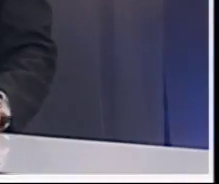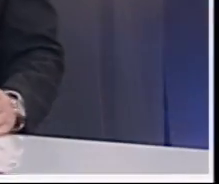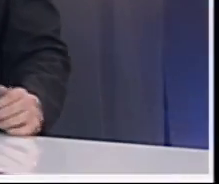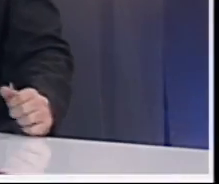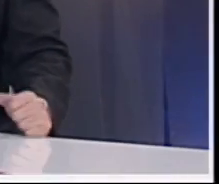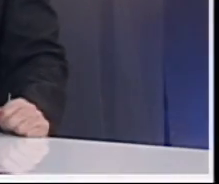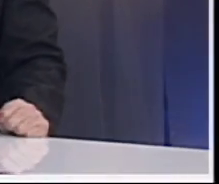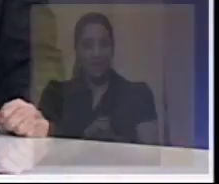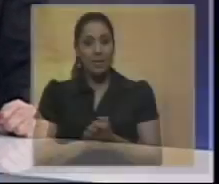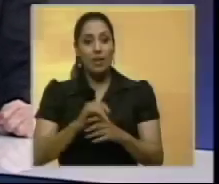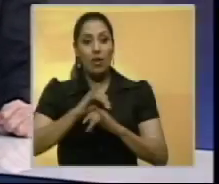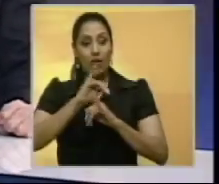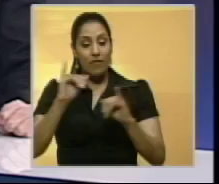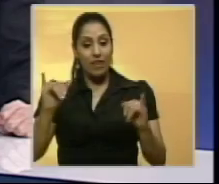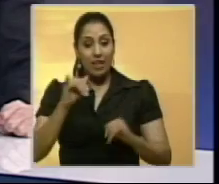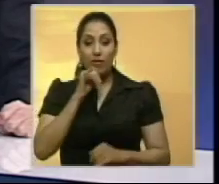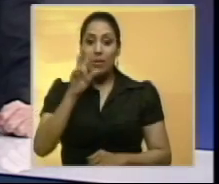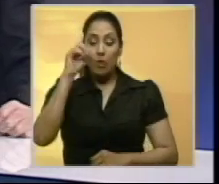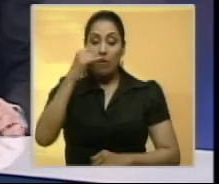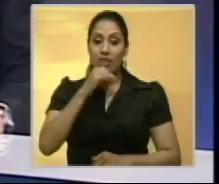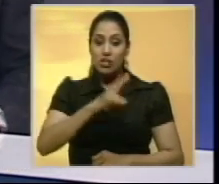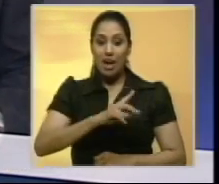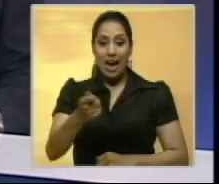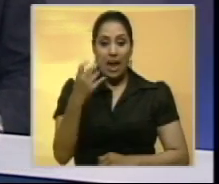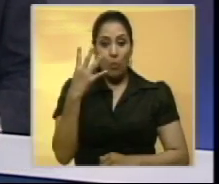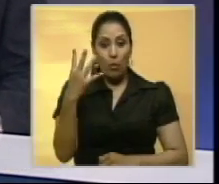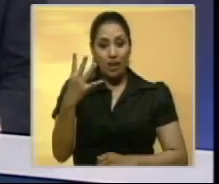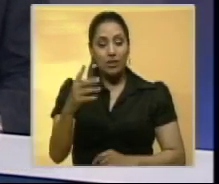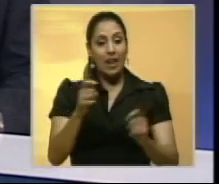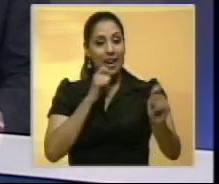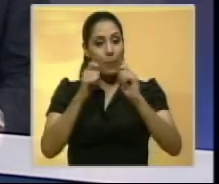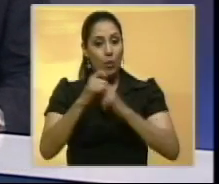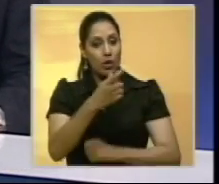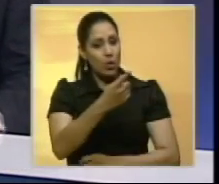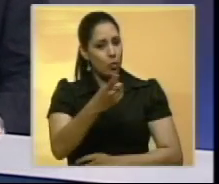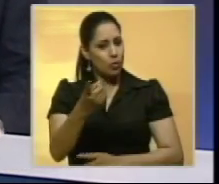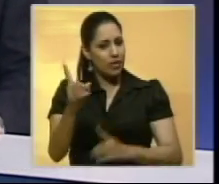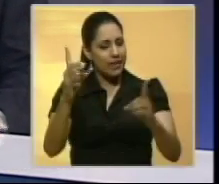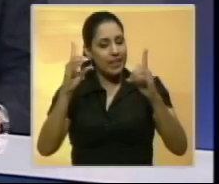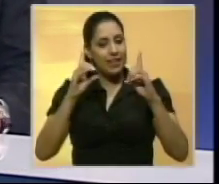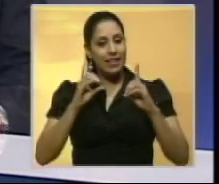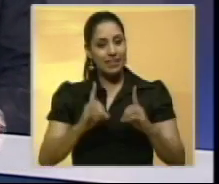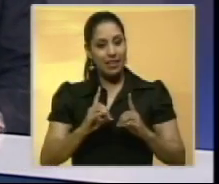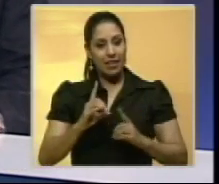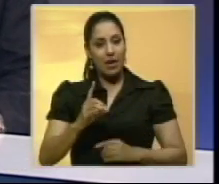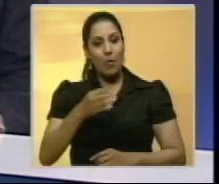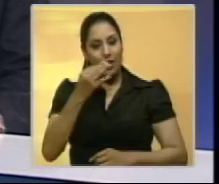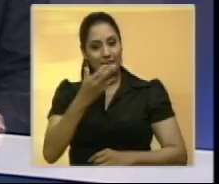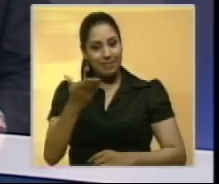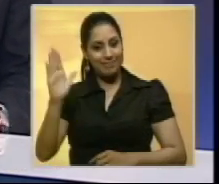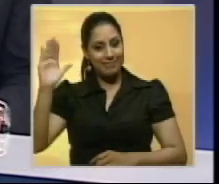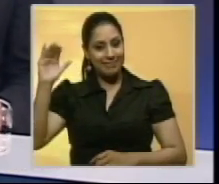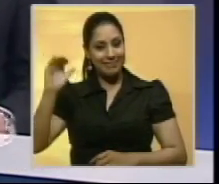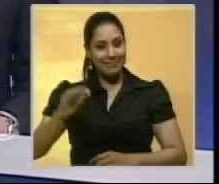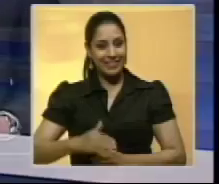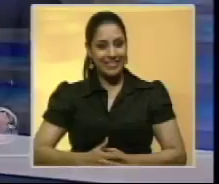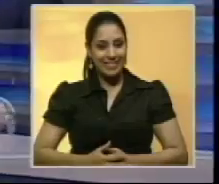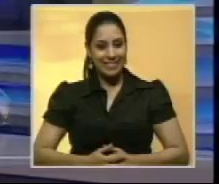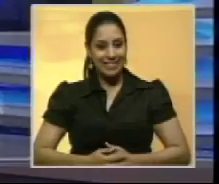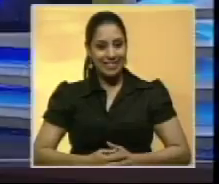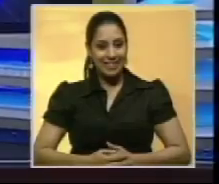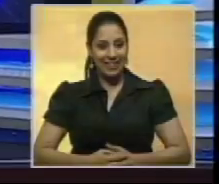Amigos, y hasta aquí la presente emisión. Recuerden, Noticiero Venevisión, Canal 4, reporta y ustedes deciden. Buenas tardes para todos.